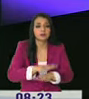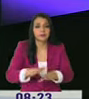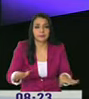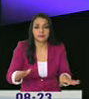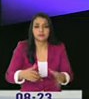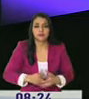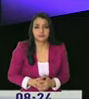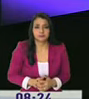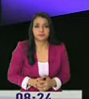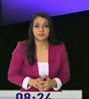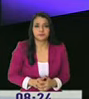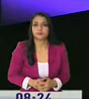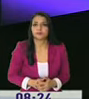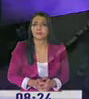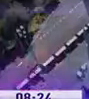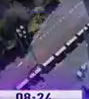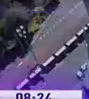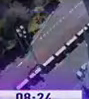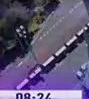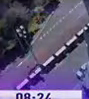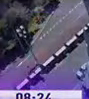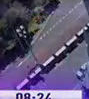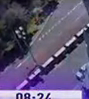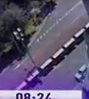Huanguiltagua, Batán Alto.